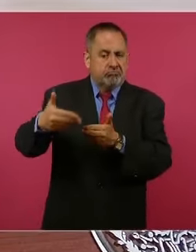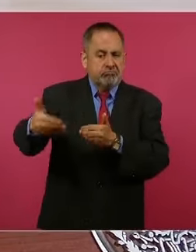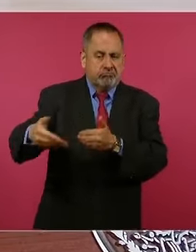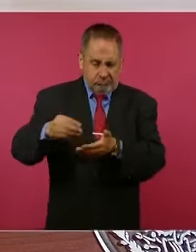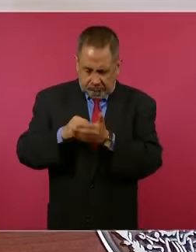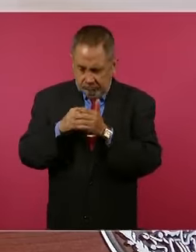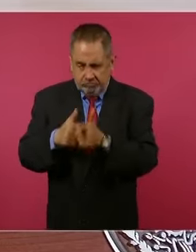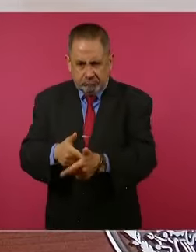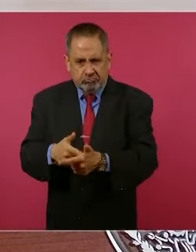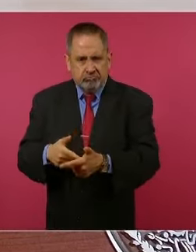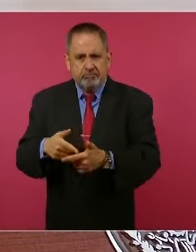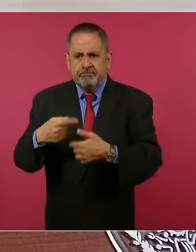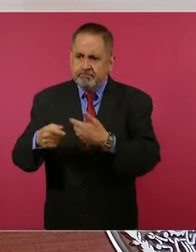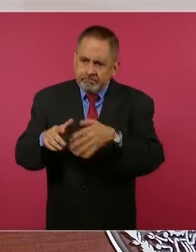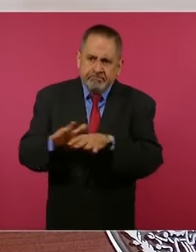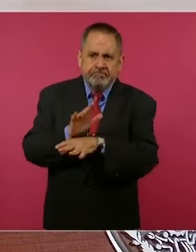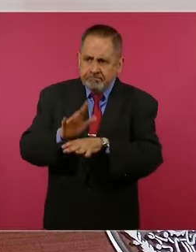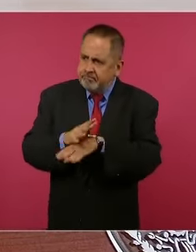continuidad con